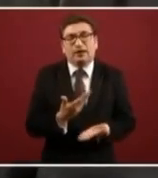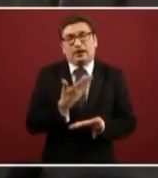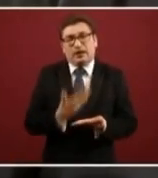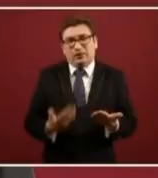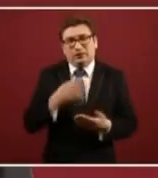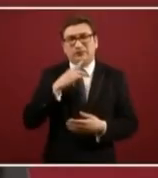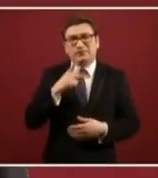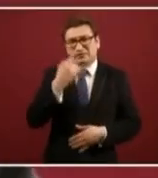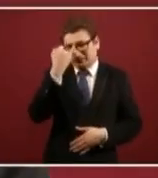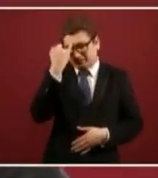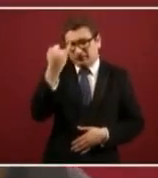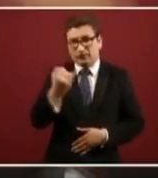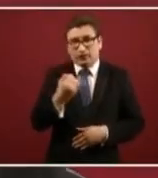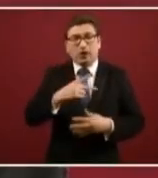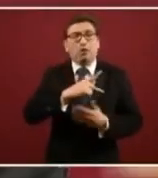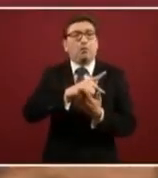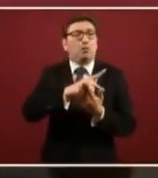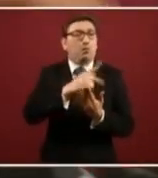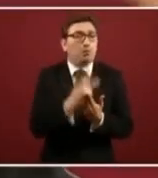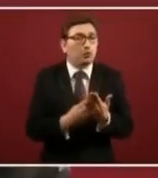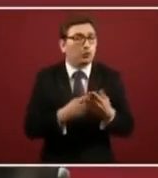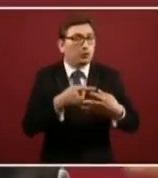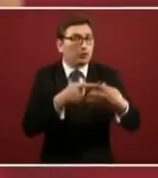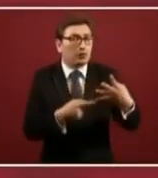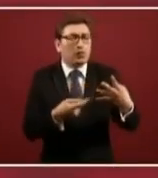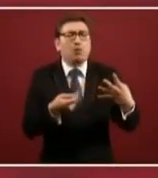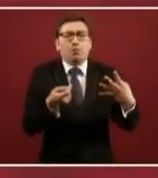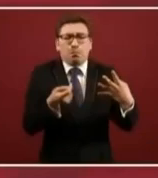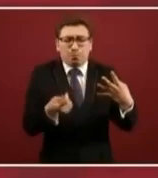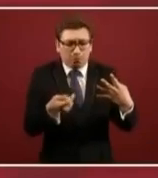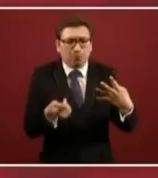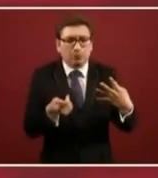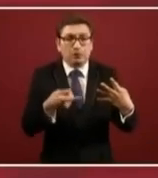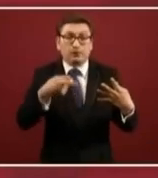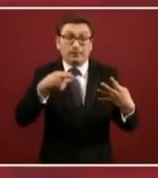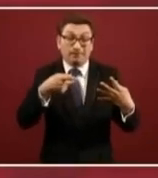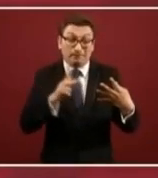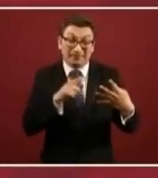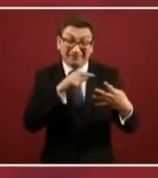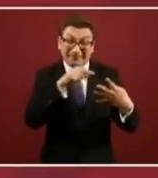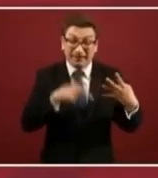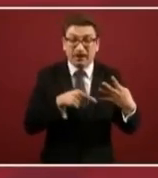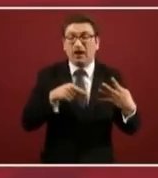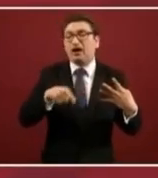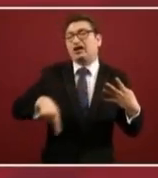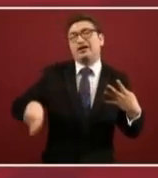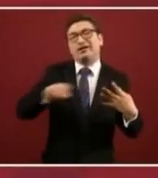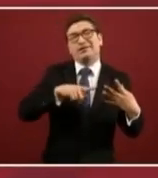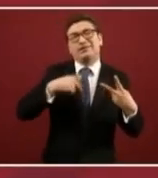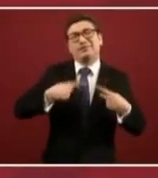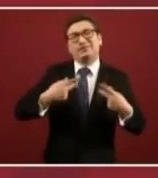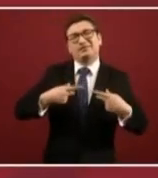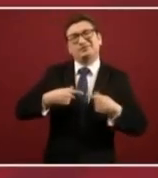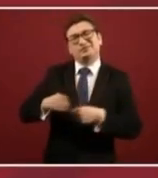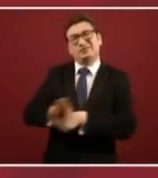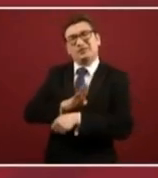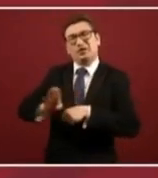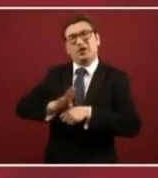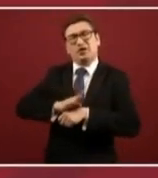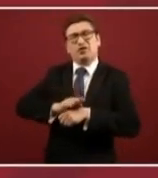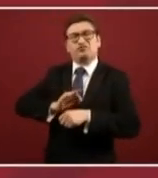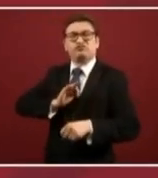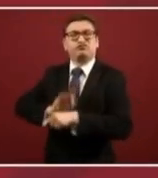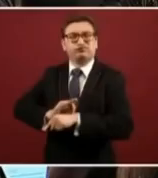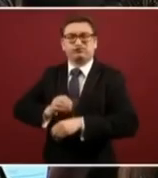Pocos programas, pero que le lleguen a más gente. Sí nos